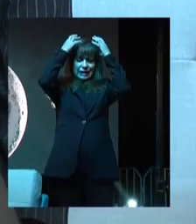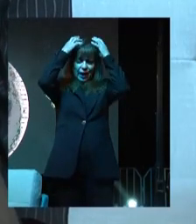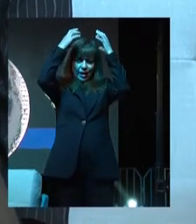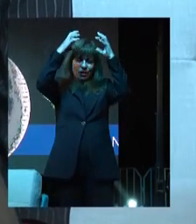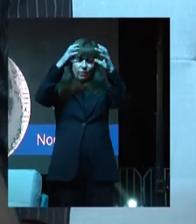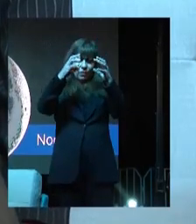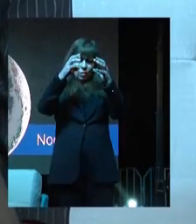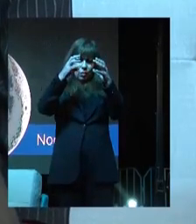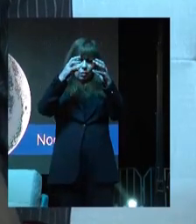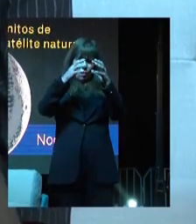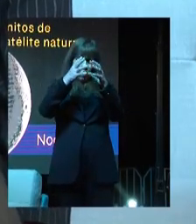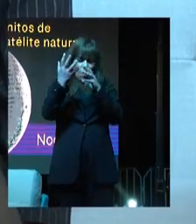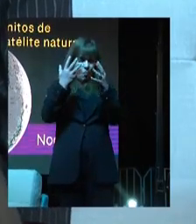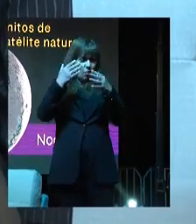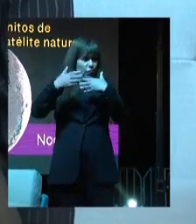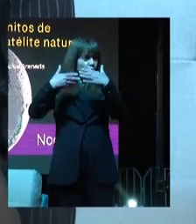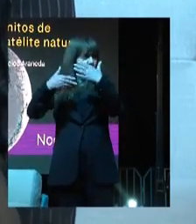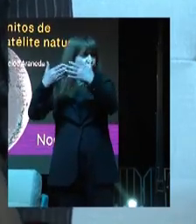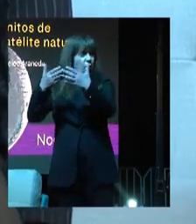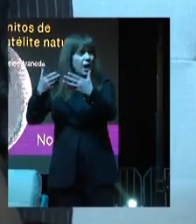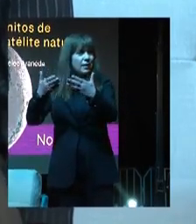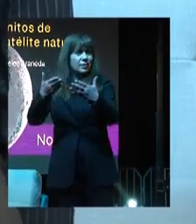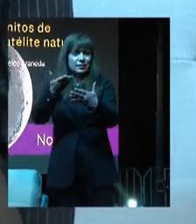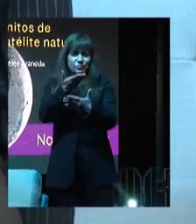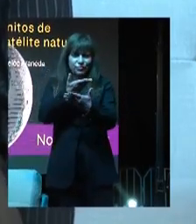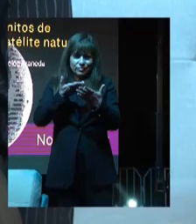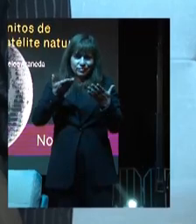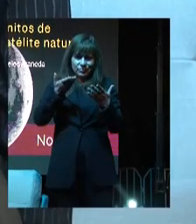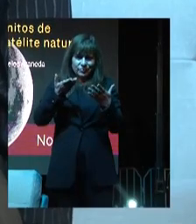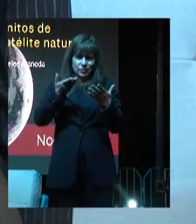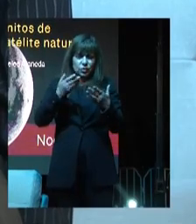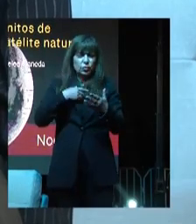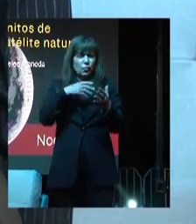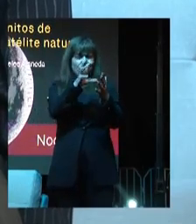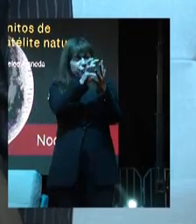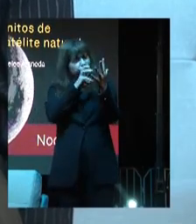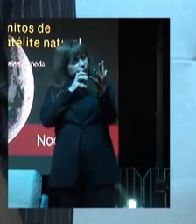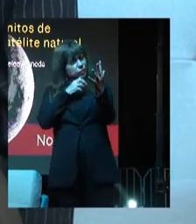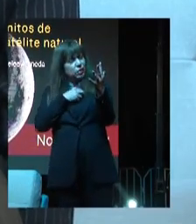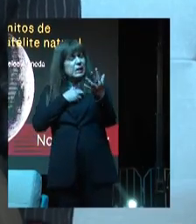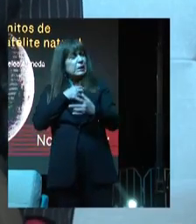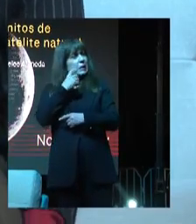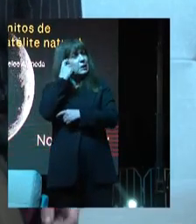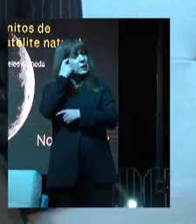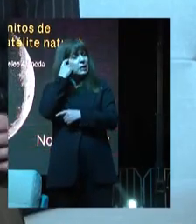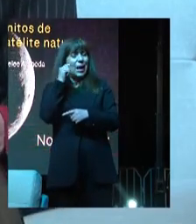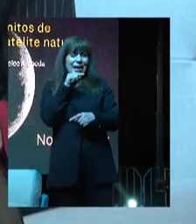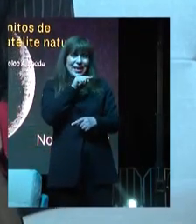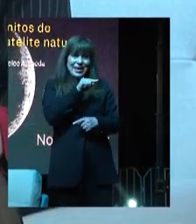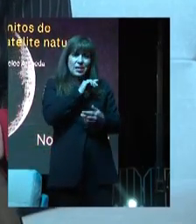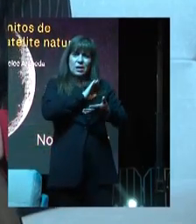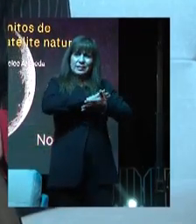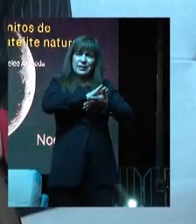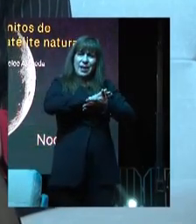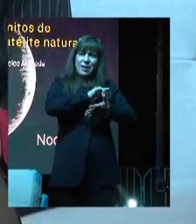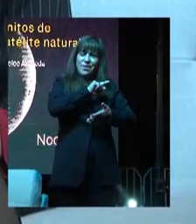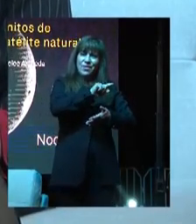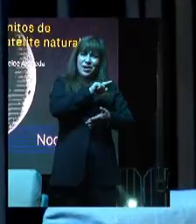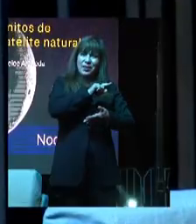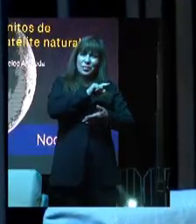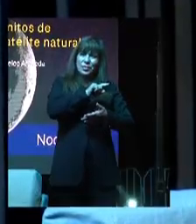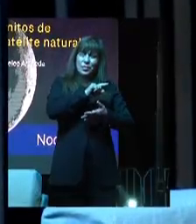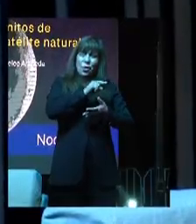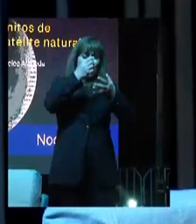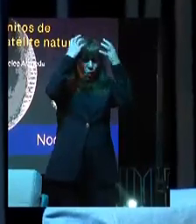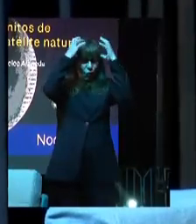No tengo idea de lo que estaba pensando la Violeta Parra, pero lo que yo deduzco de ahí es que ella está celebrando el fruto